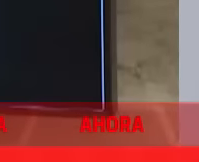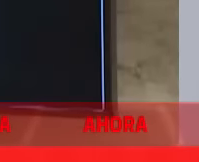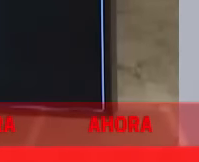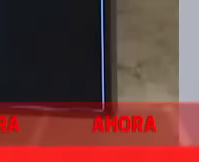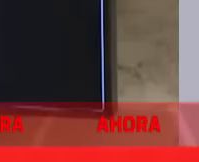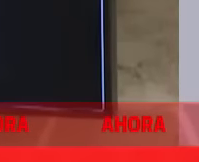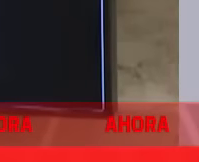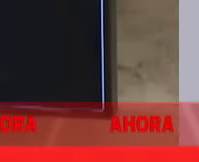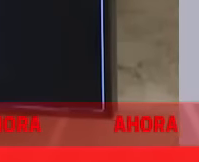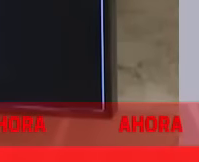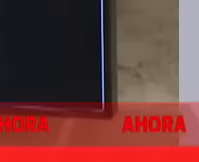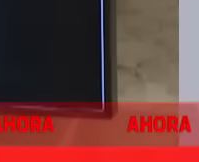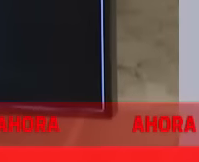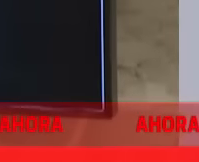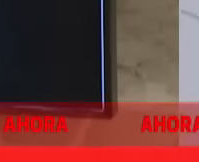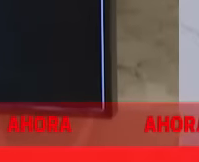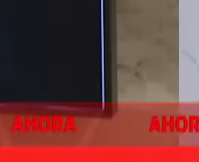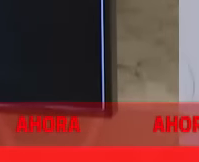Estamos votando.